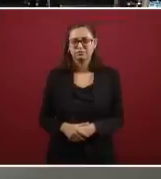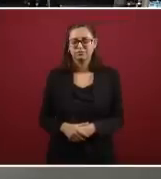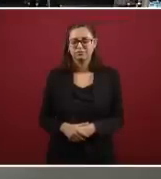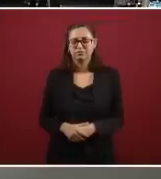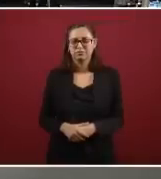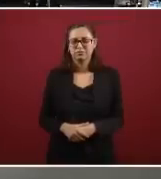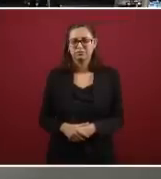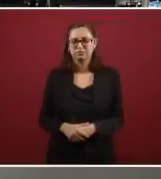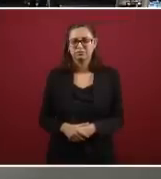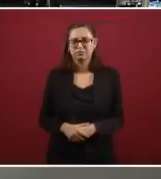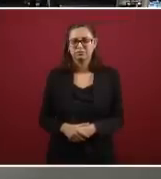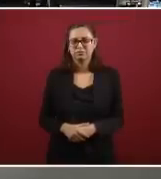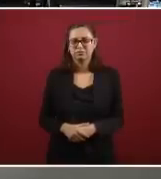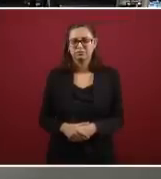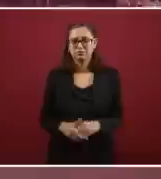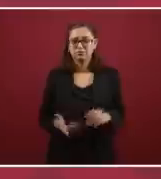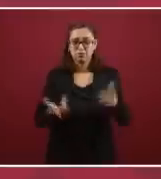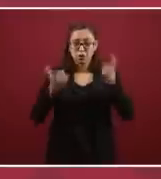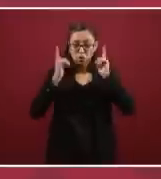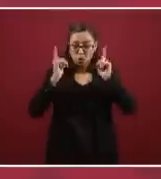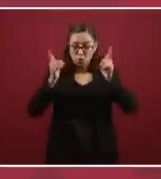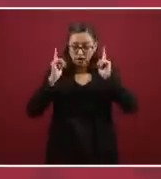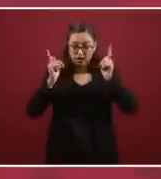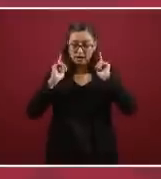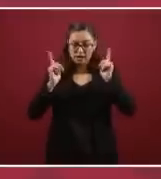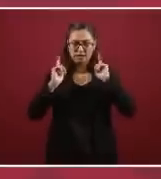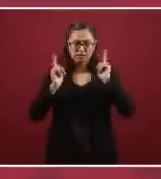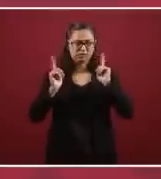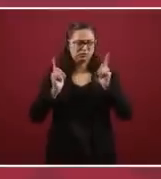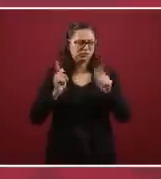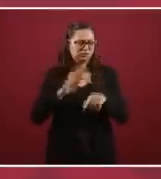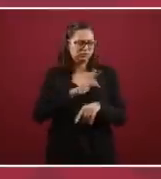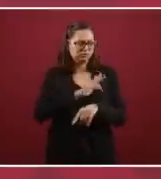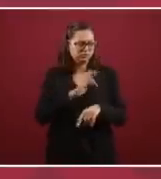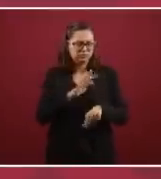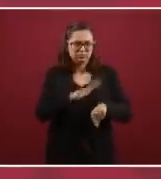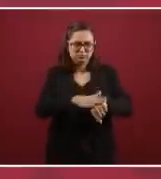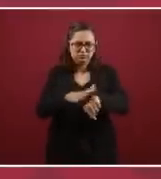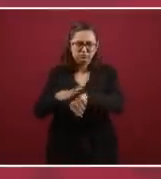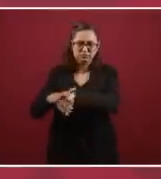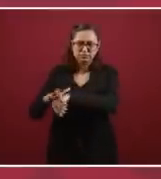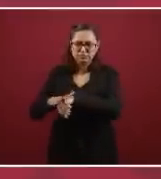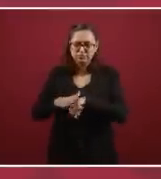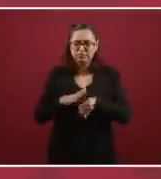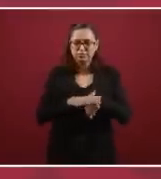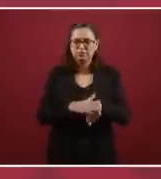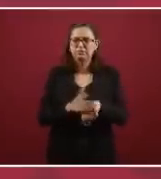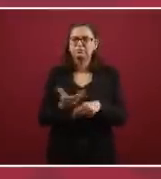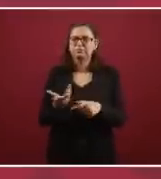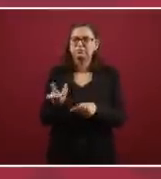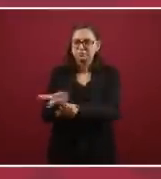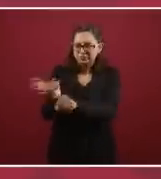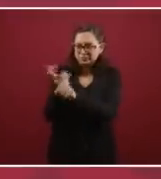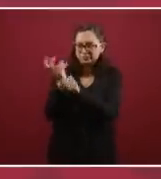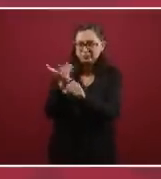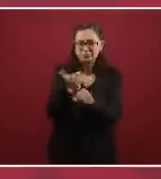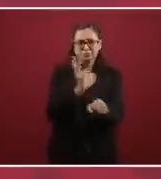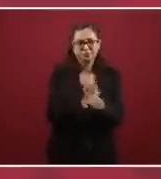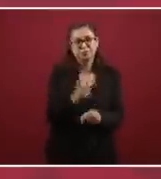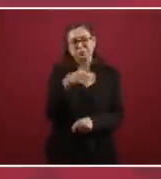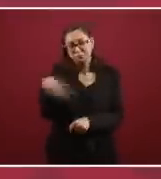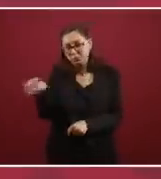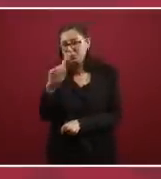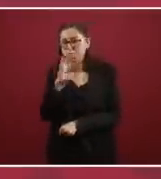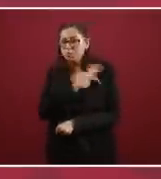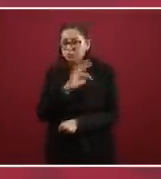podamos seguir convocando para que los que puedan en vacaciones con